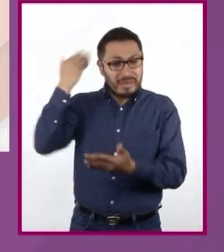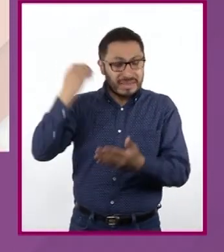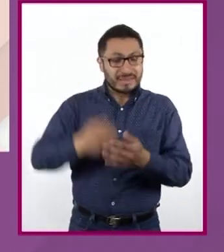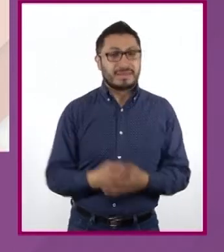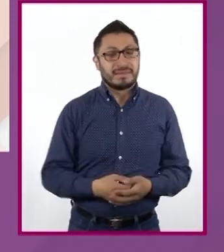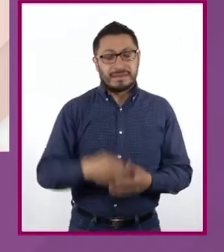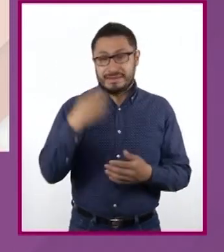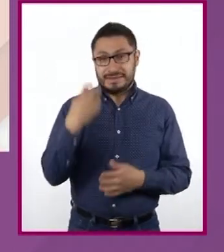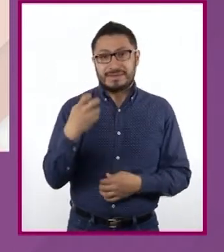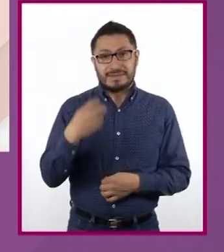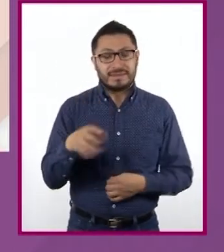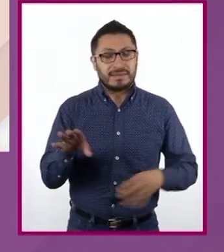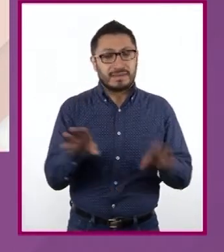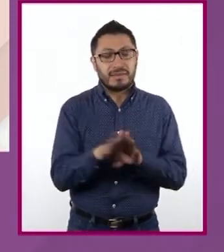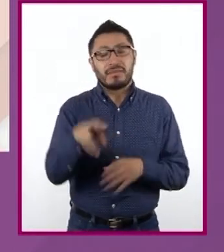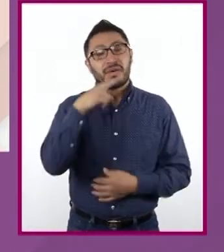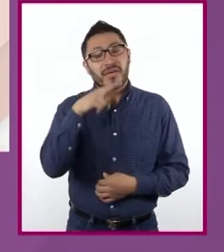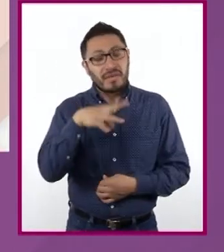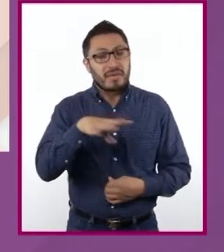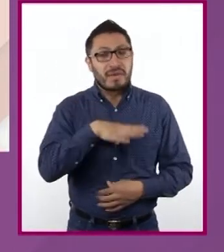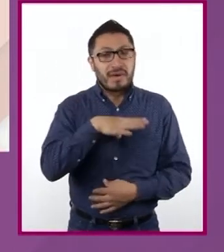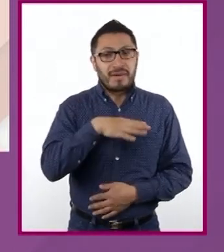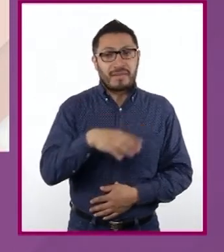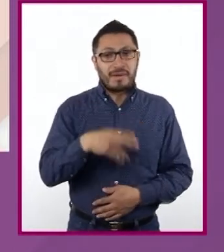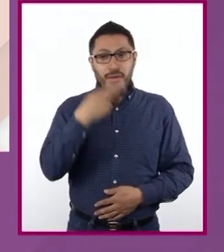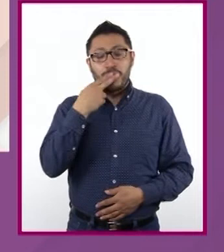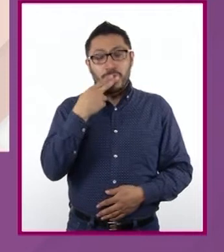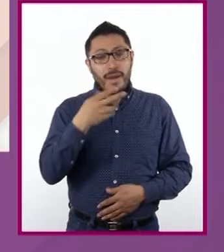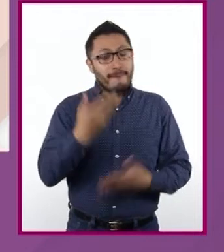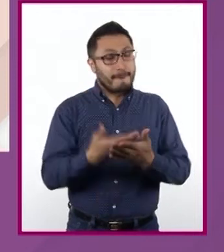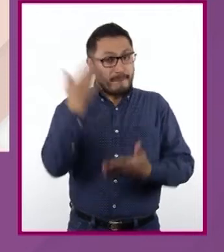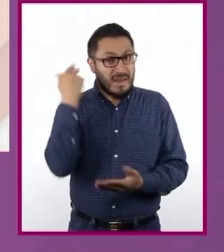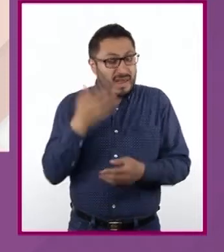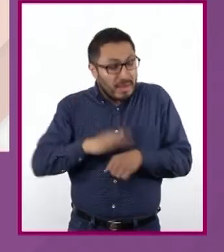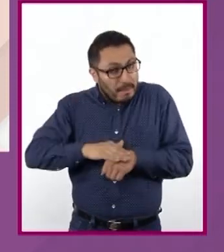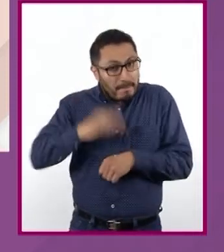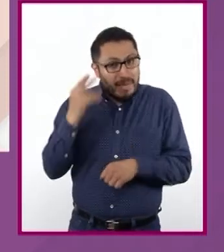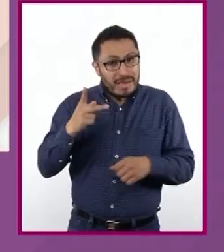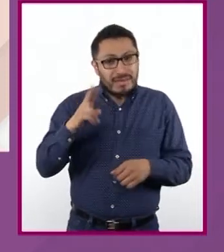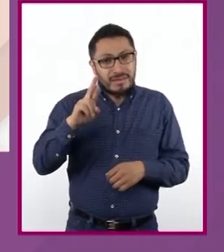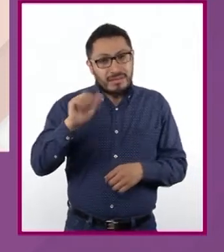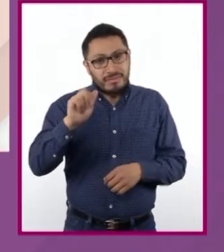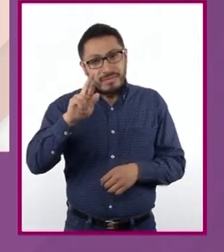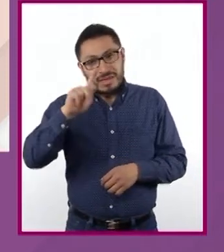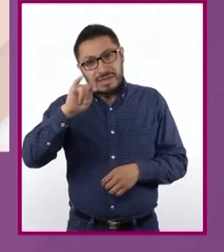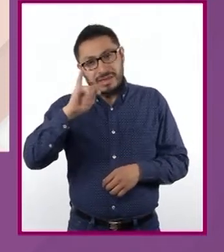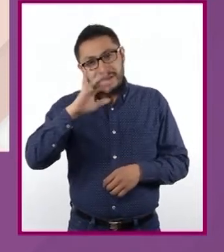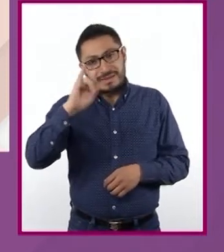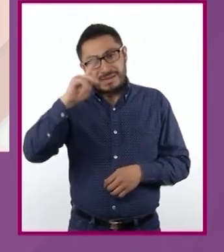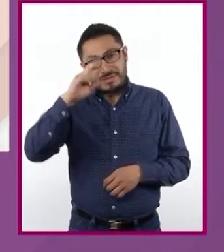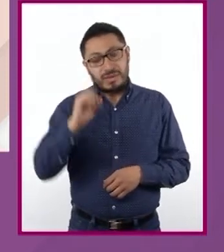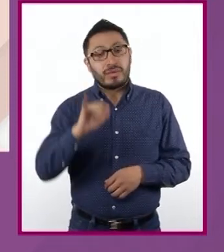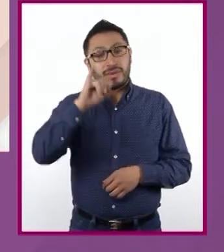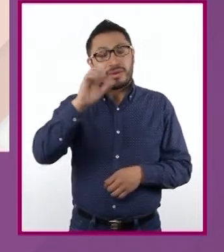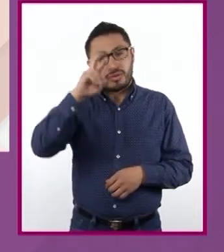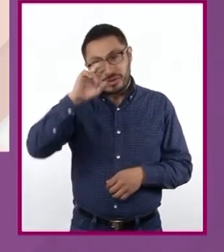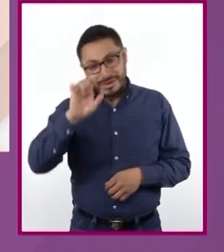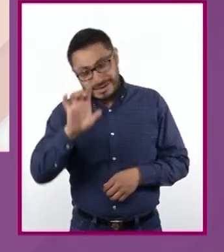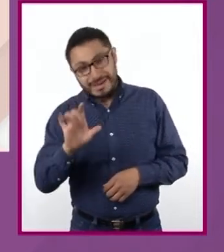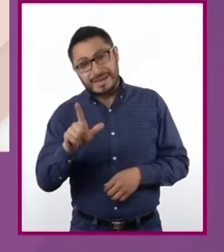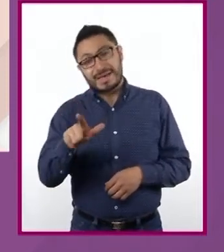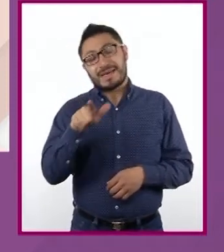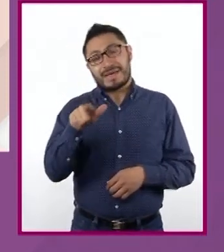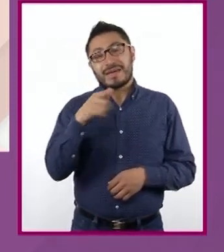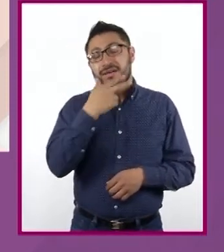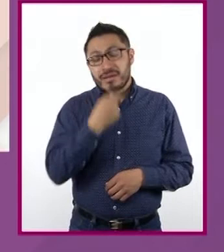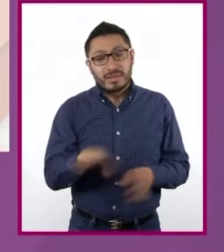En este, el verbo haber se conjuga en pasado más el participio. Jorge Luis Borges creó